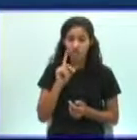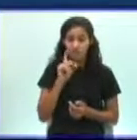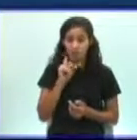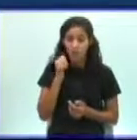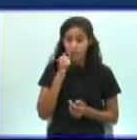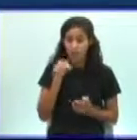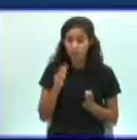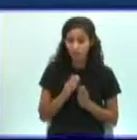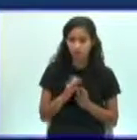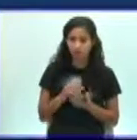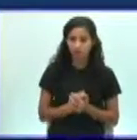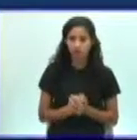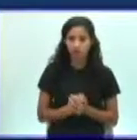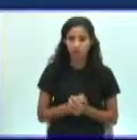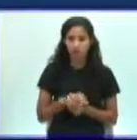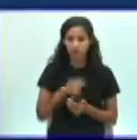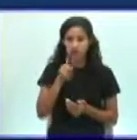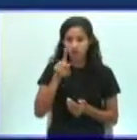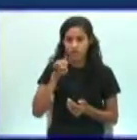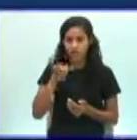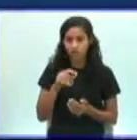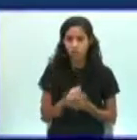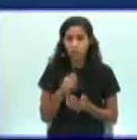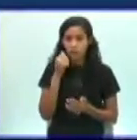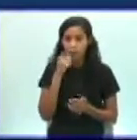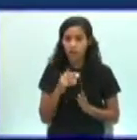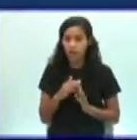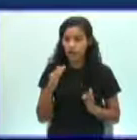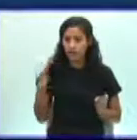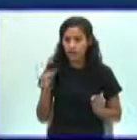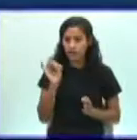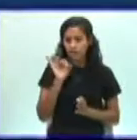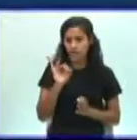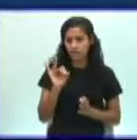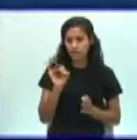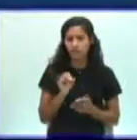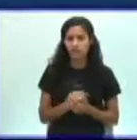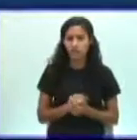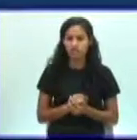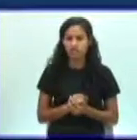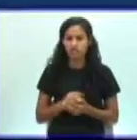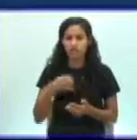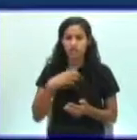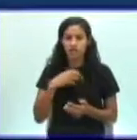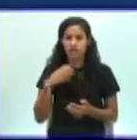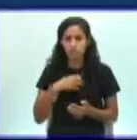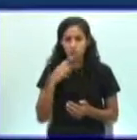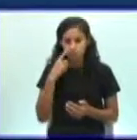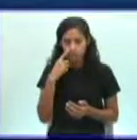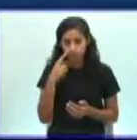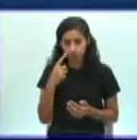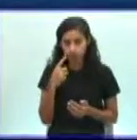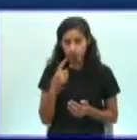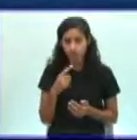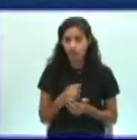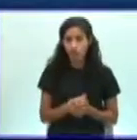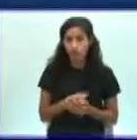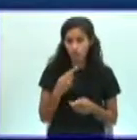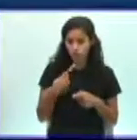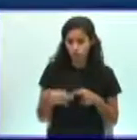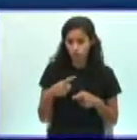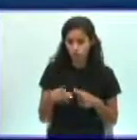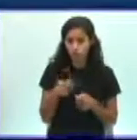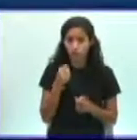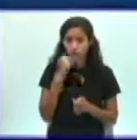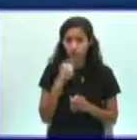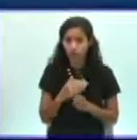que. 19 mayor que 7. Estamos en presencia del signo mayor